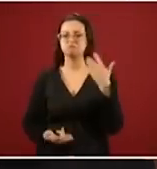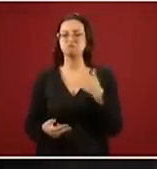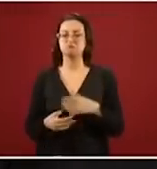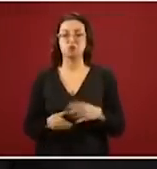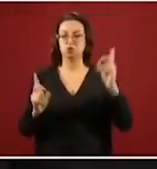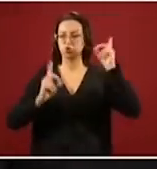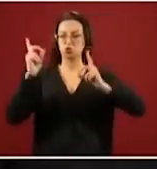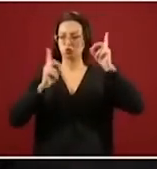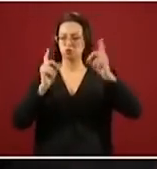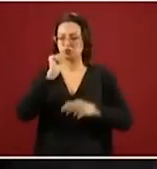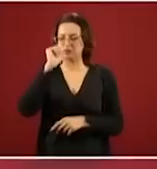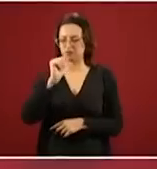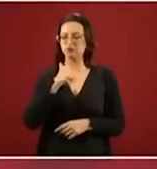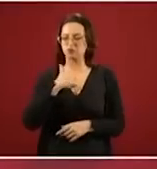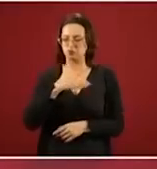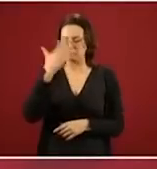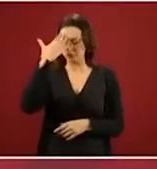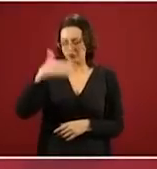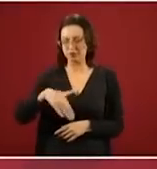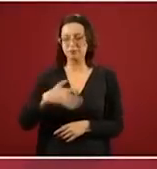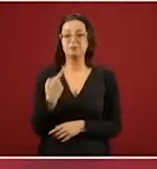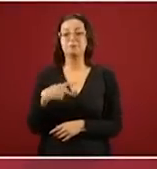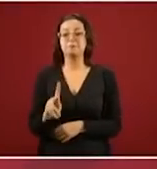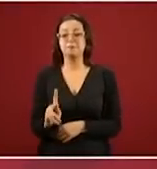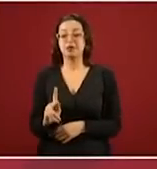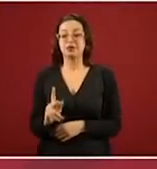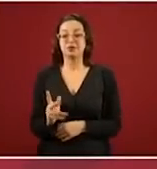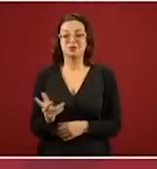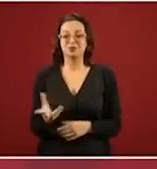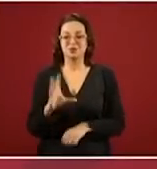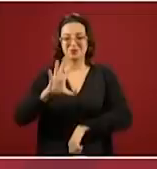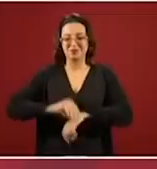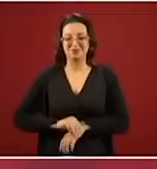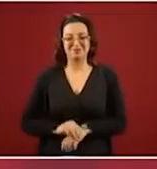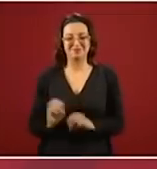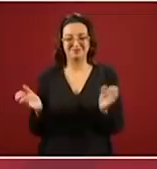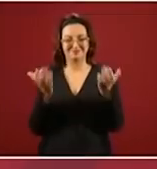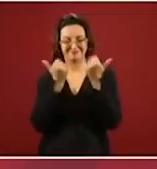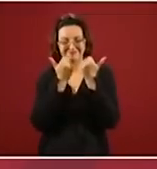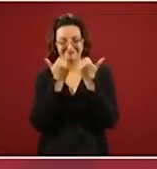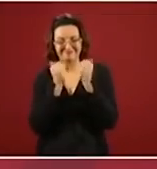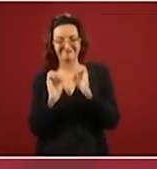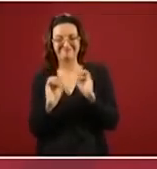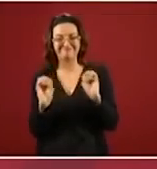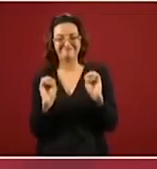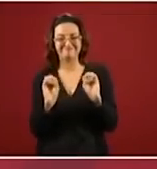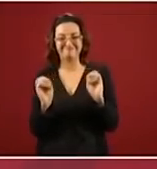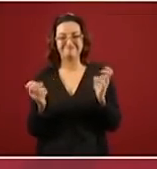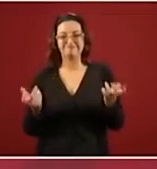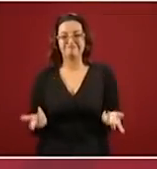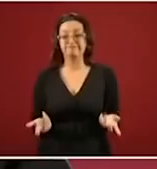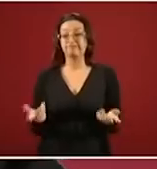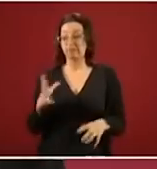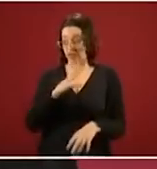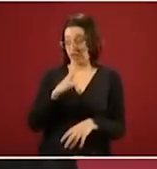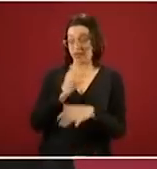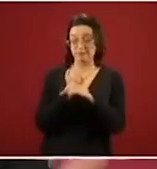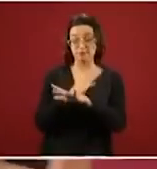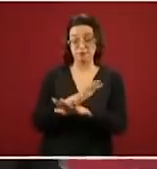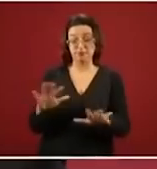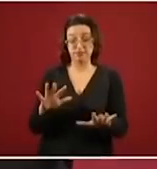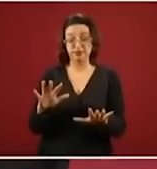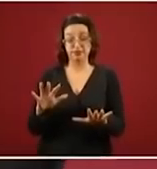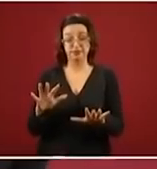nada más que pues esto no se tolera no se permite si tienen la información